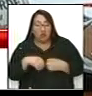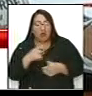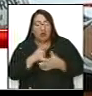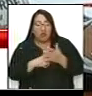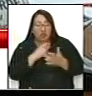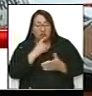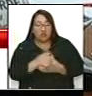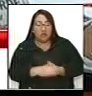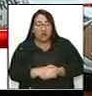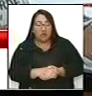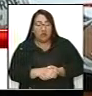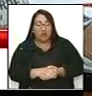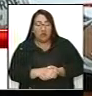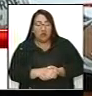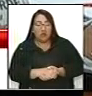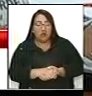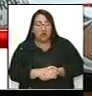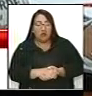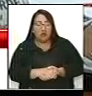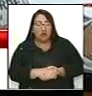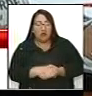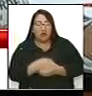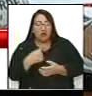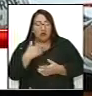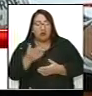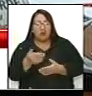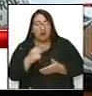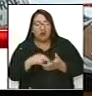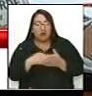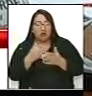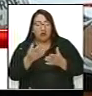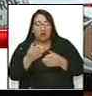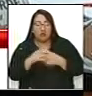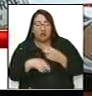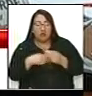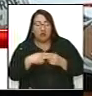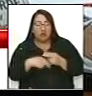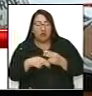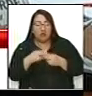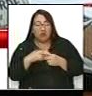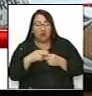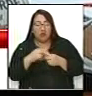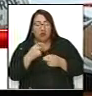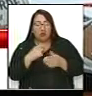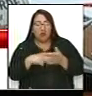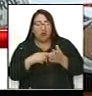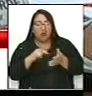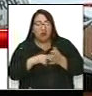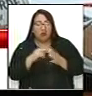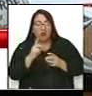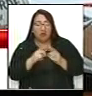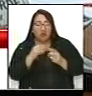está a disposición de todas las vecinas y vecinos que deseen